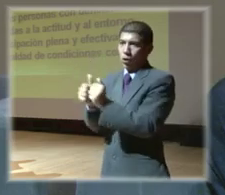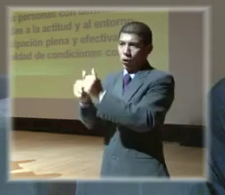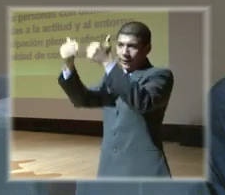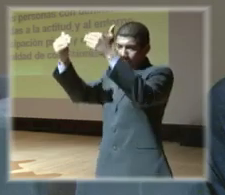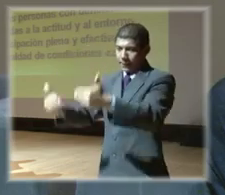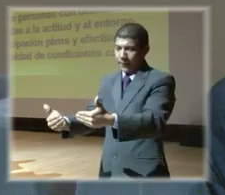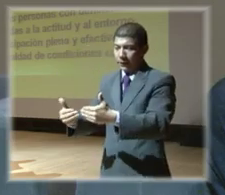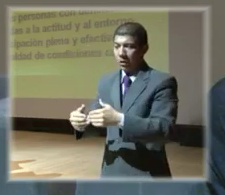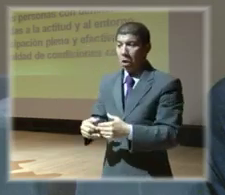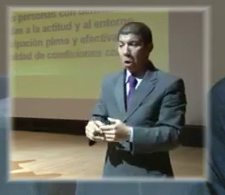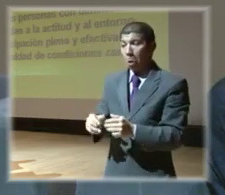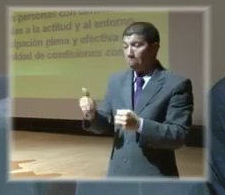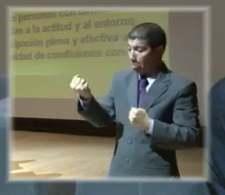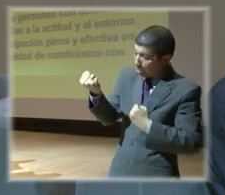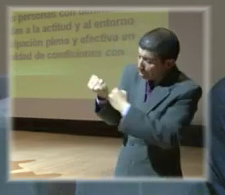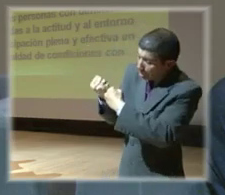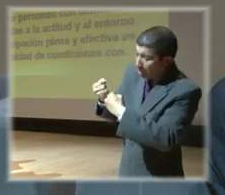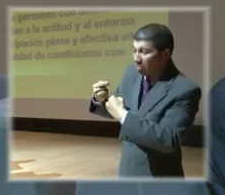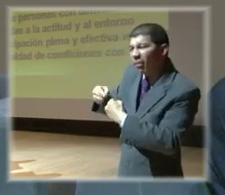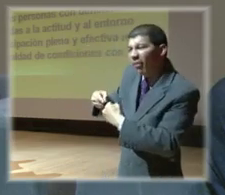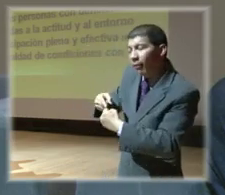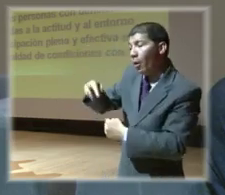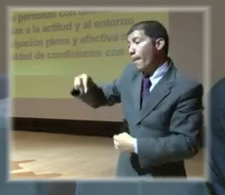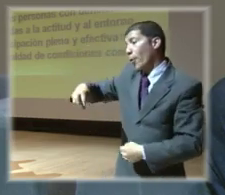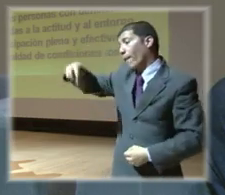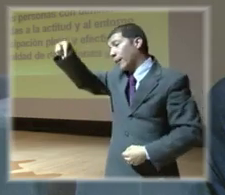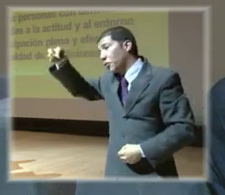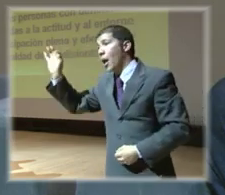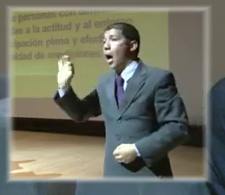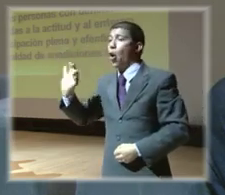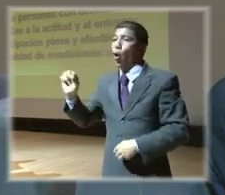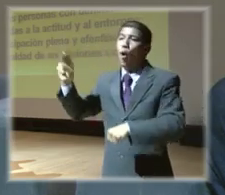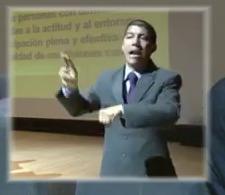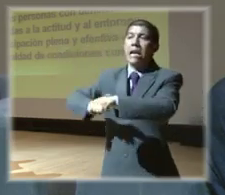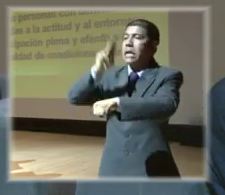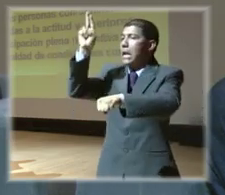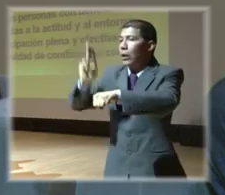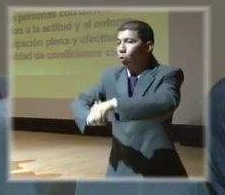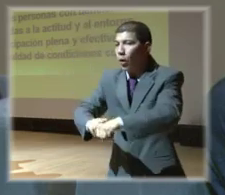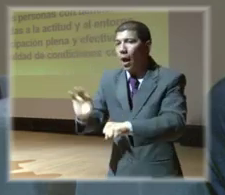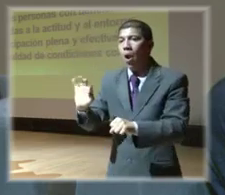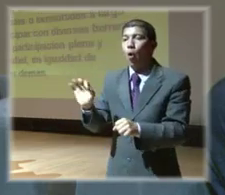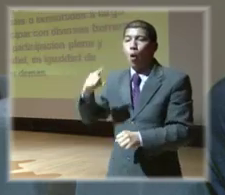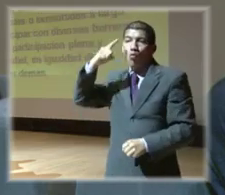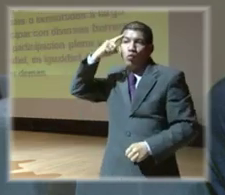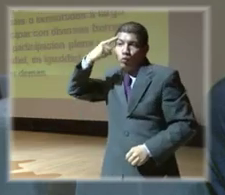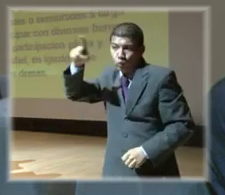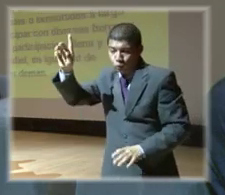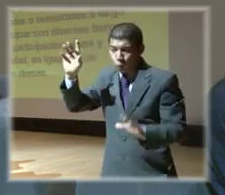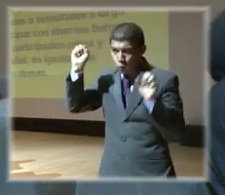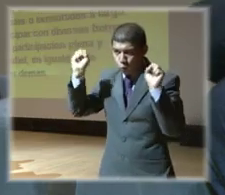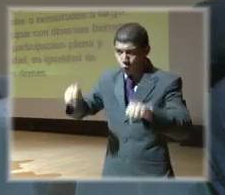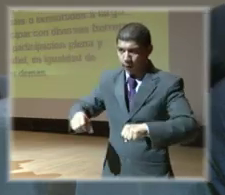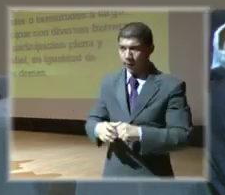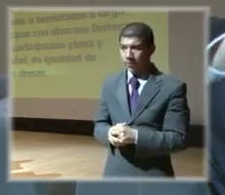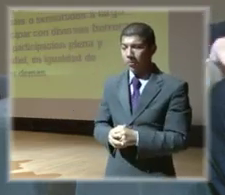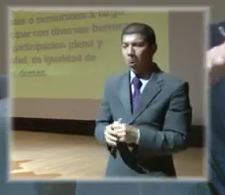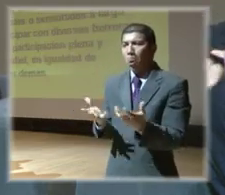profesionales o pueden ser espontáneos o naturales. Y estos apoyos pueden ser